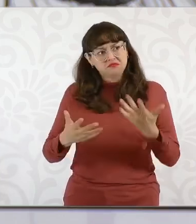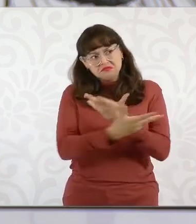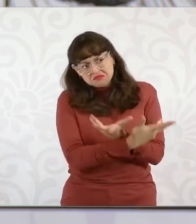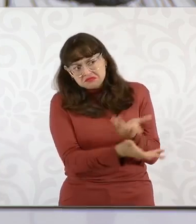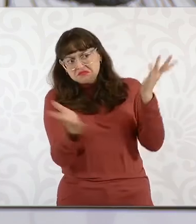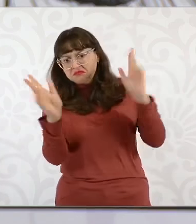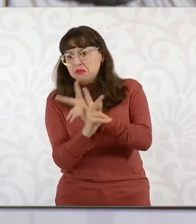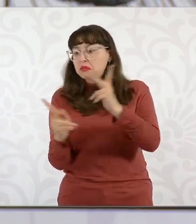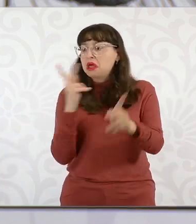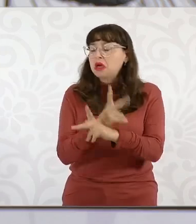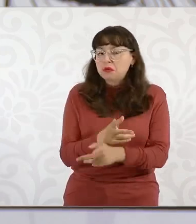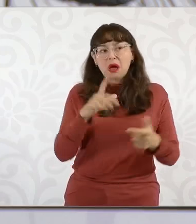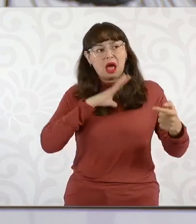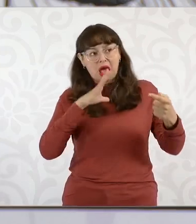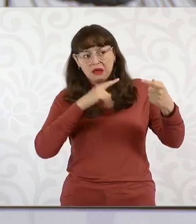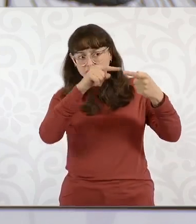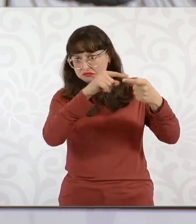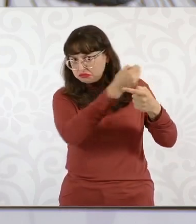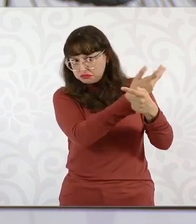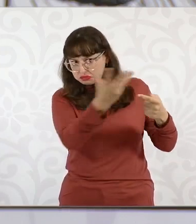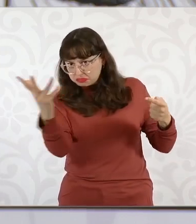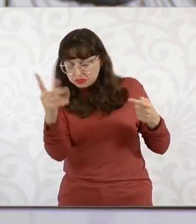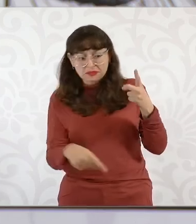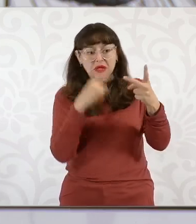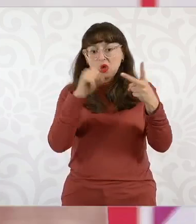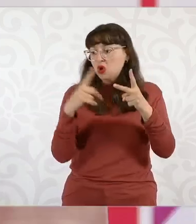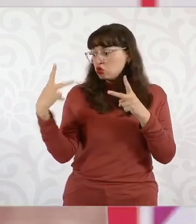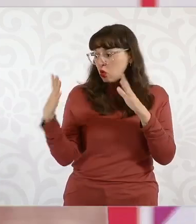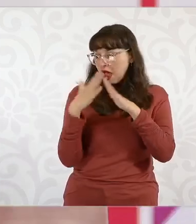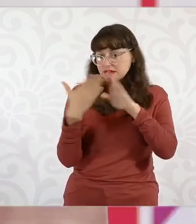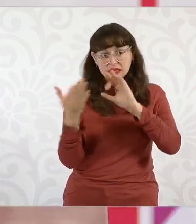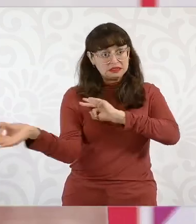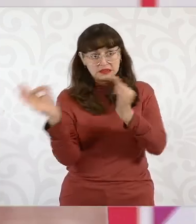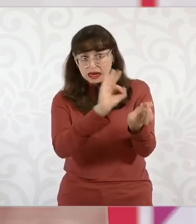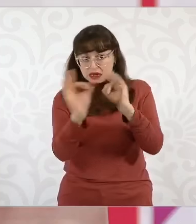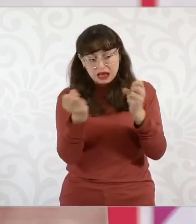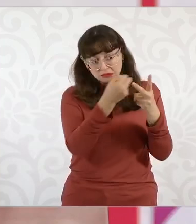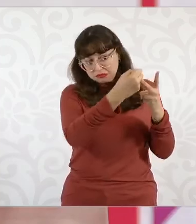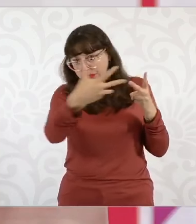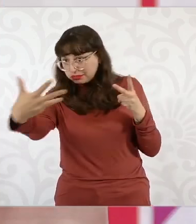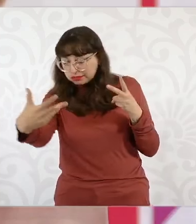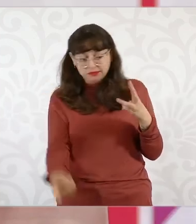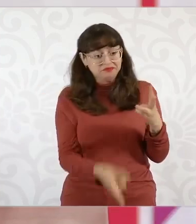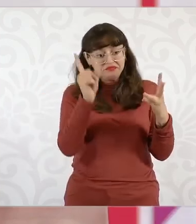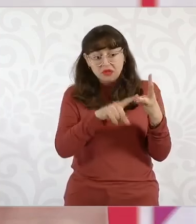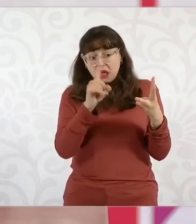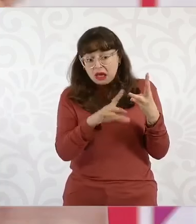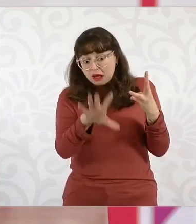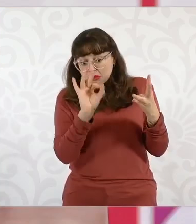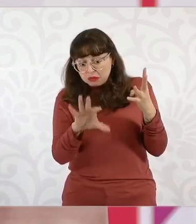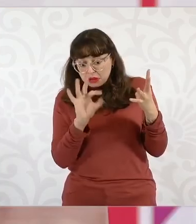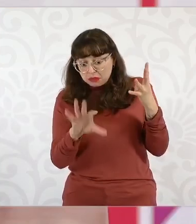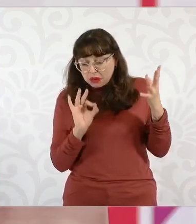ir y además vas a tener un certificado de una institución de educación superior. Así, pero yo estoy